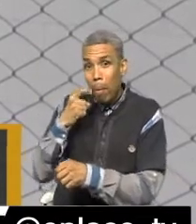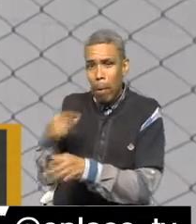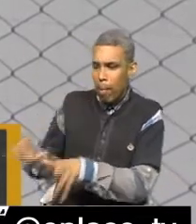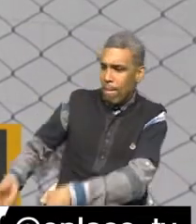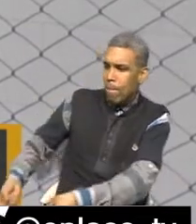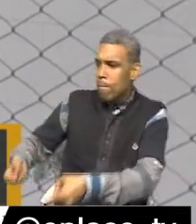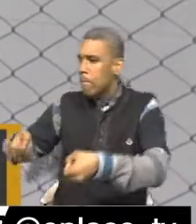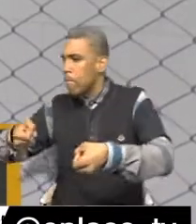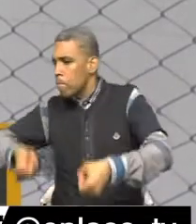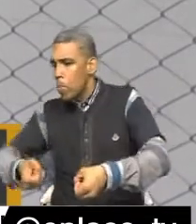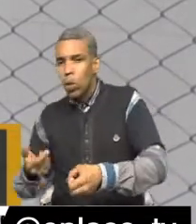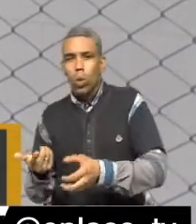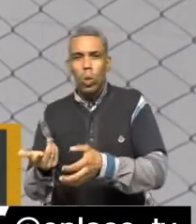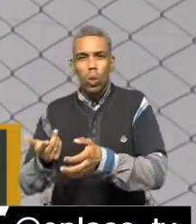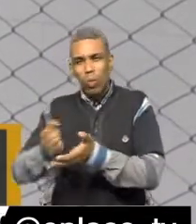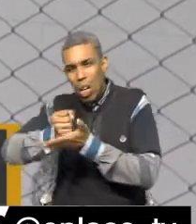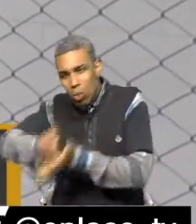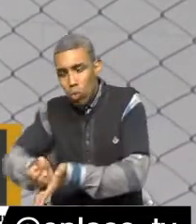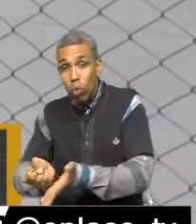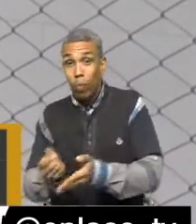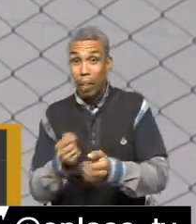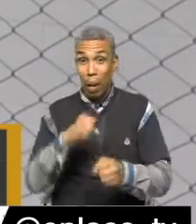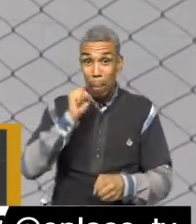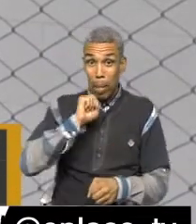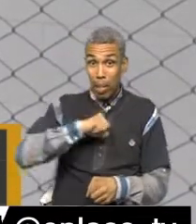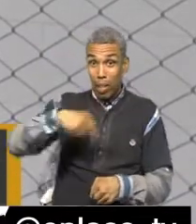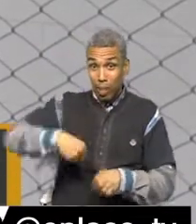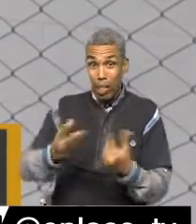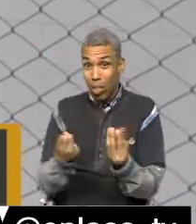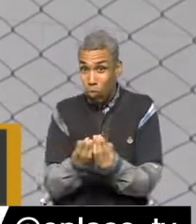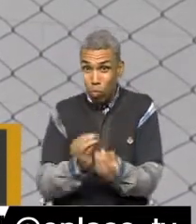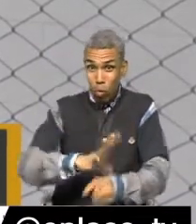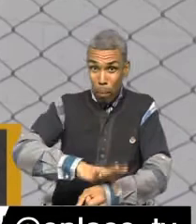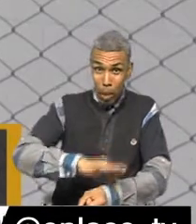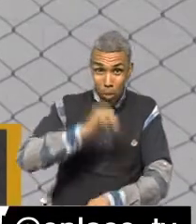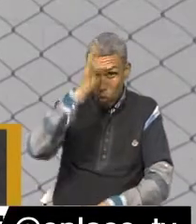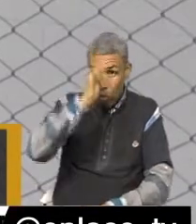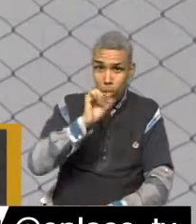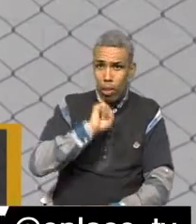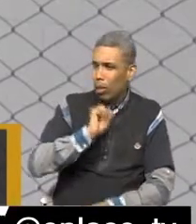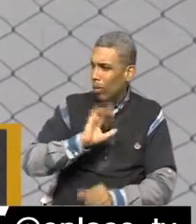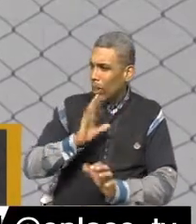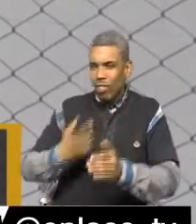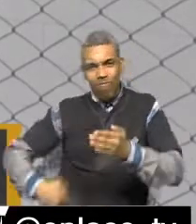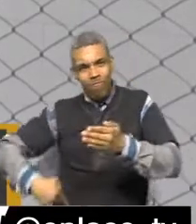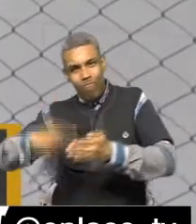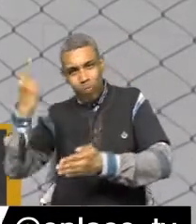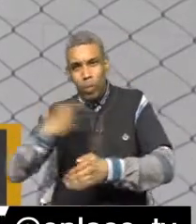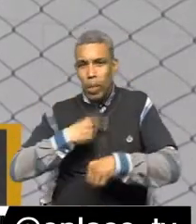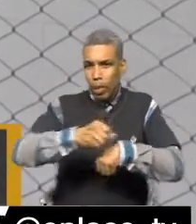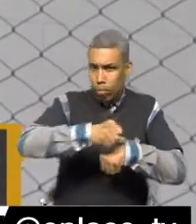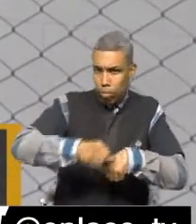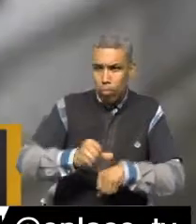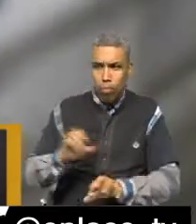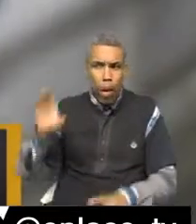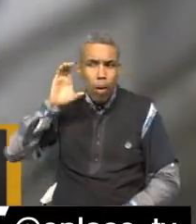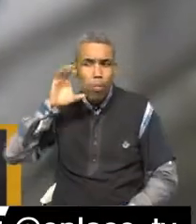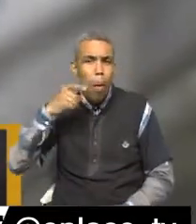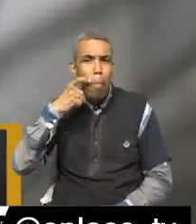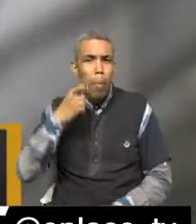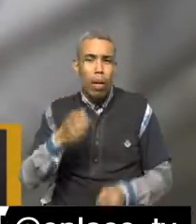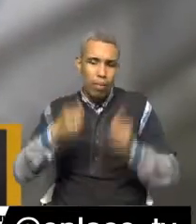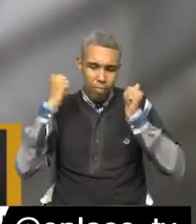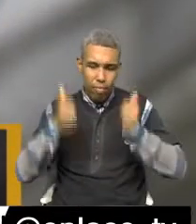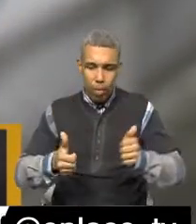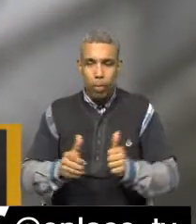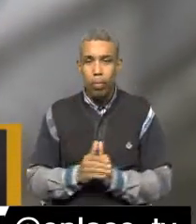el cirujano, la doctora, estuvieron atentos y enseguida fue intervenido y en ese momento se encuentra estable. El periodismo